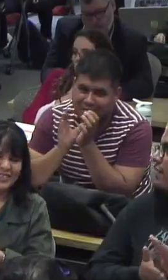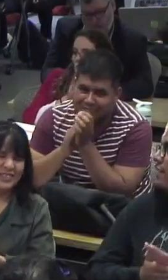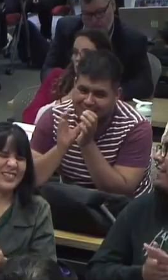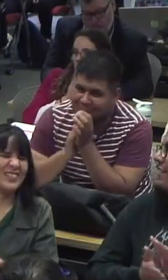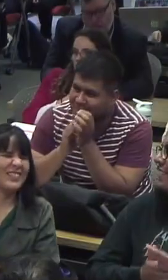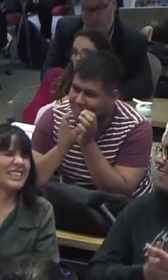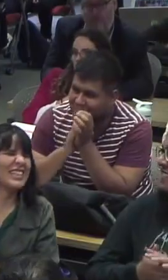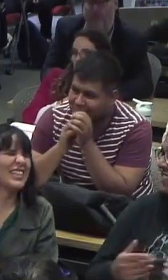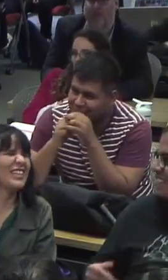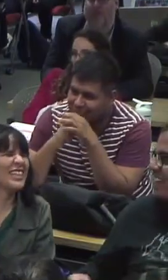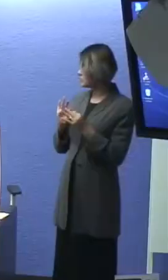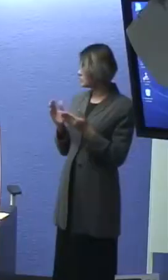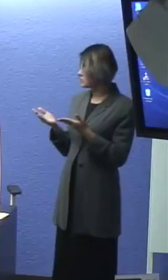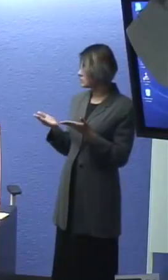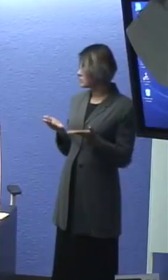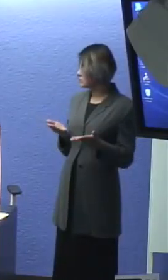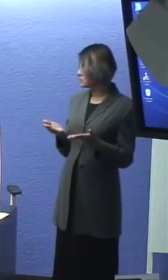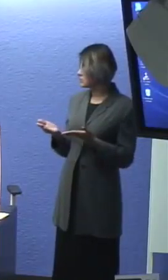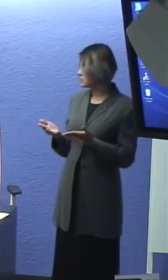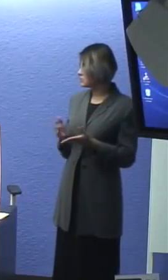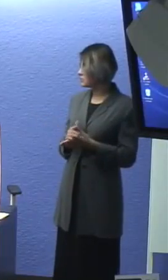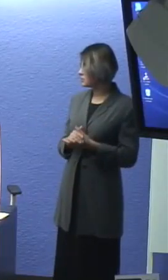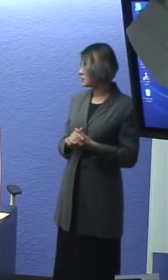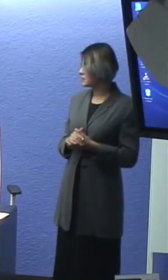y si es así, ¿en qué orden?